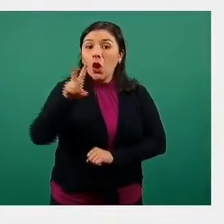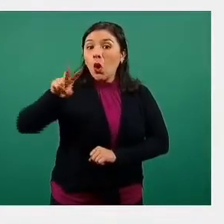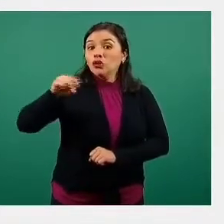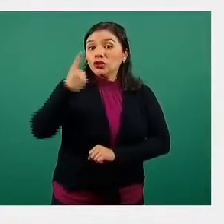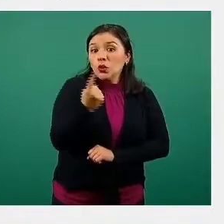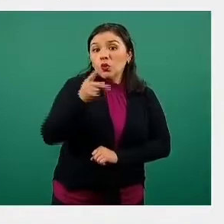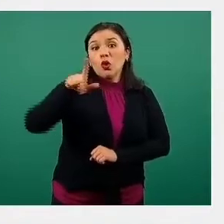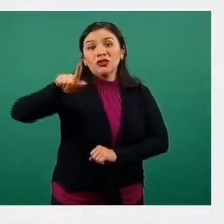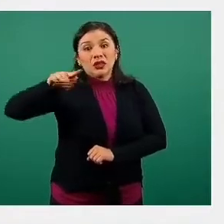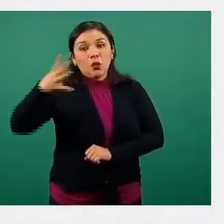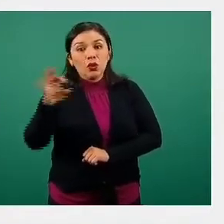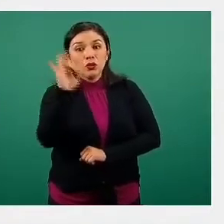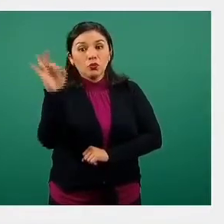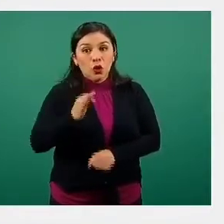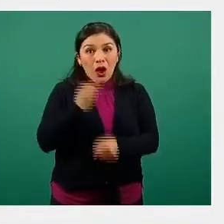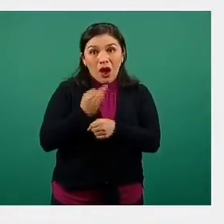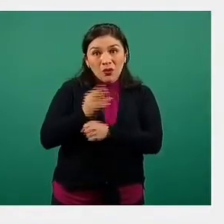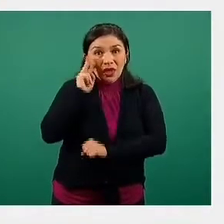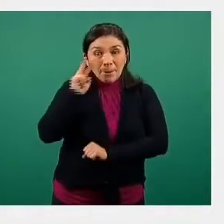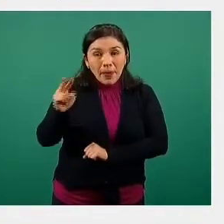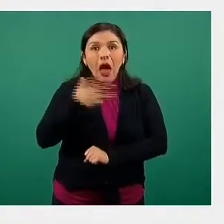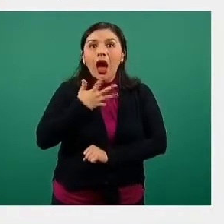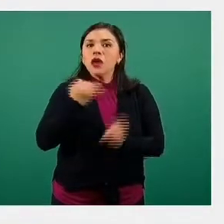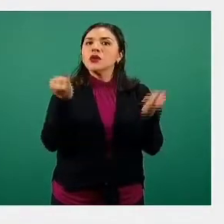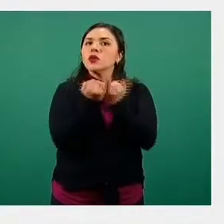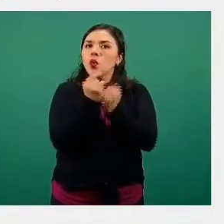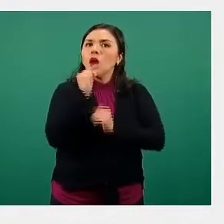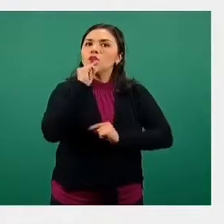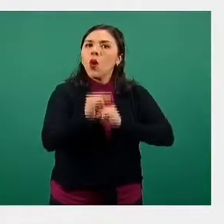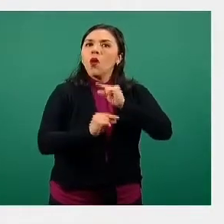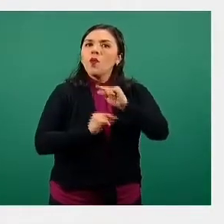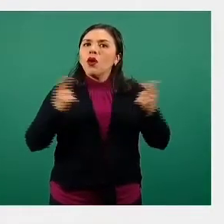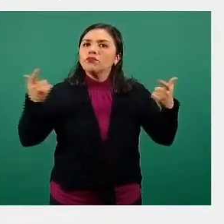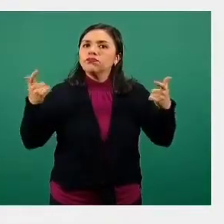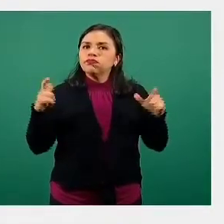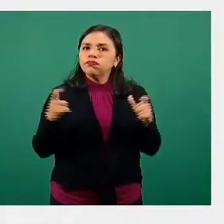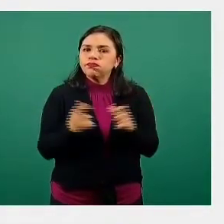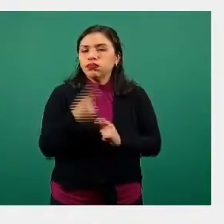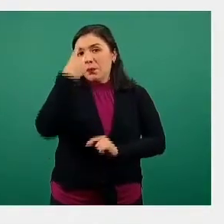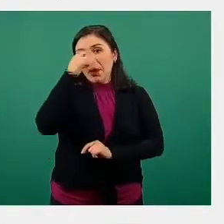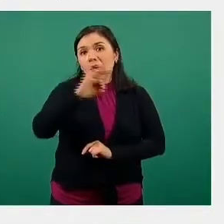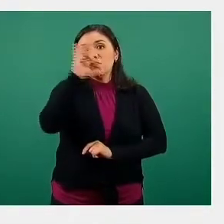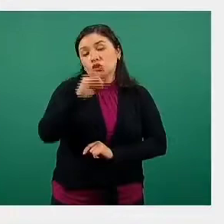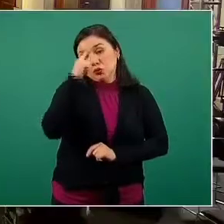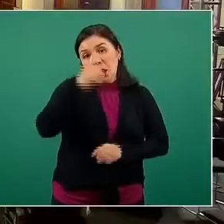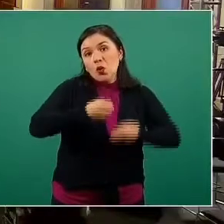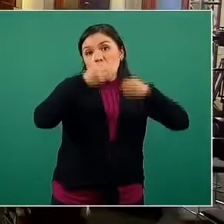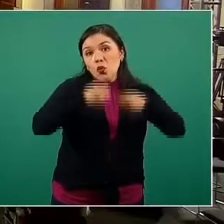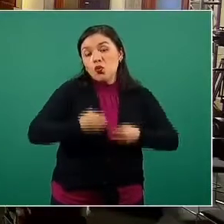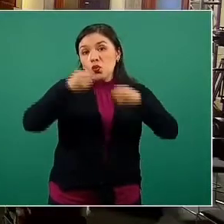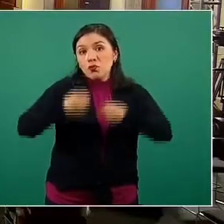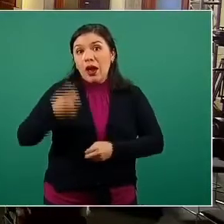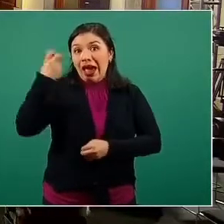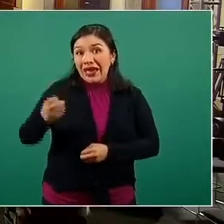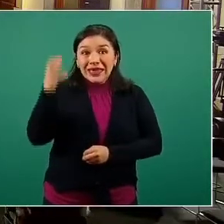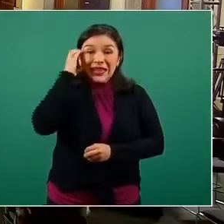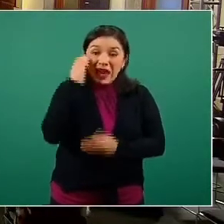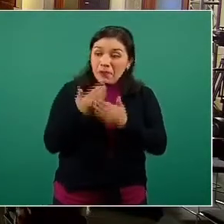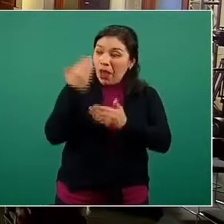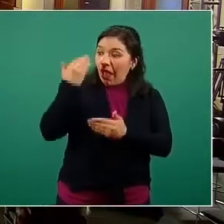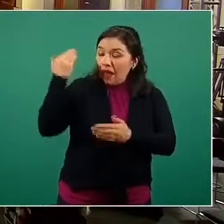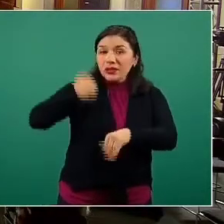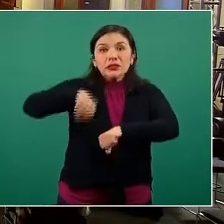81 y ese 74% ha venido disminuyendo de los porcentajes de ocupación que para estas camas teníamos en